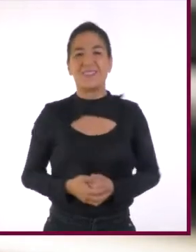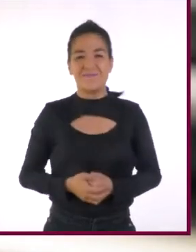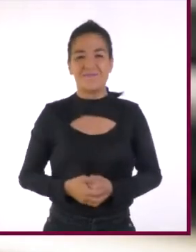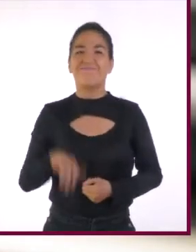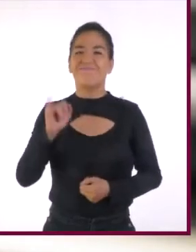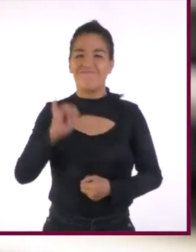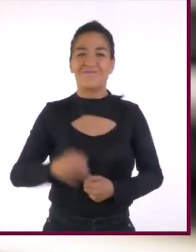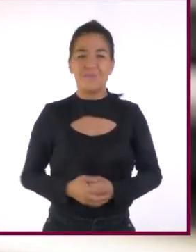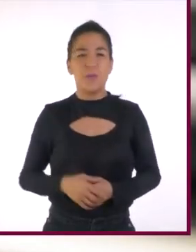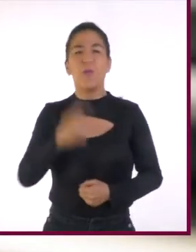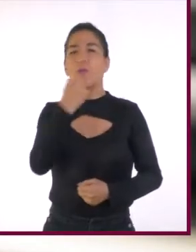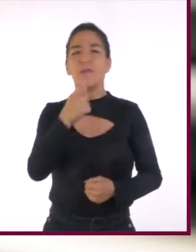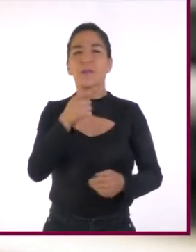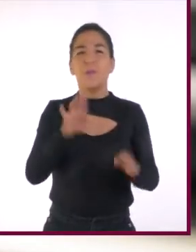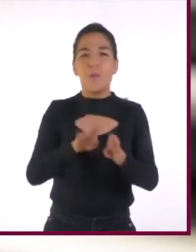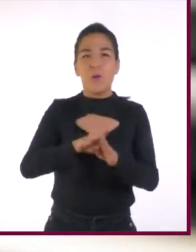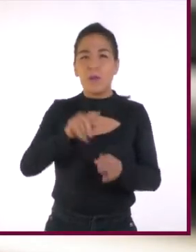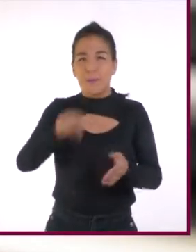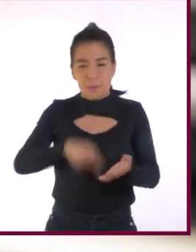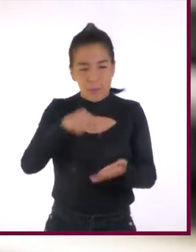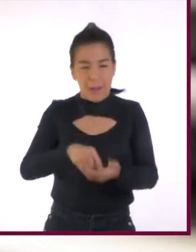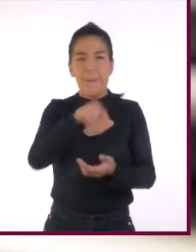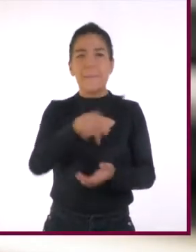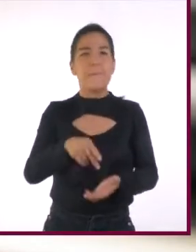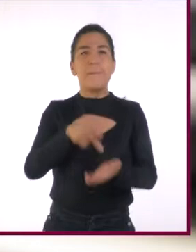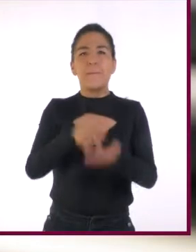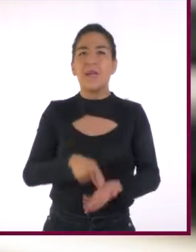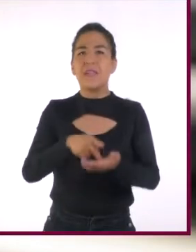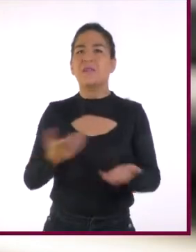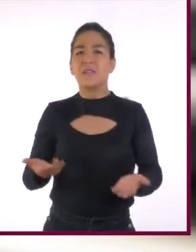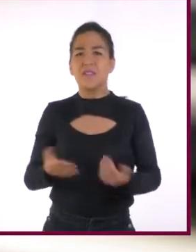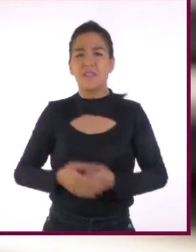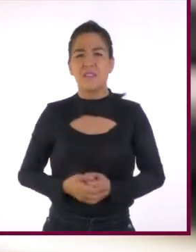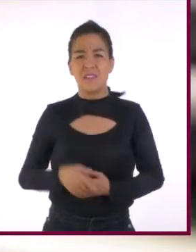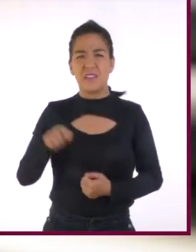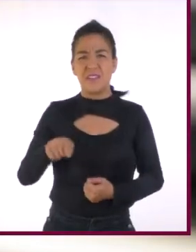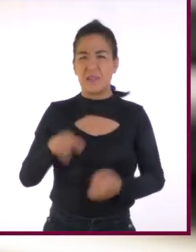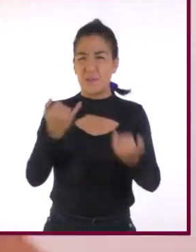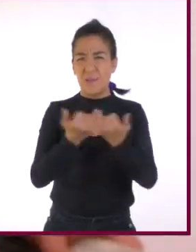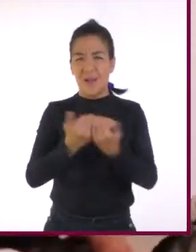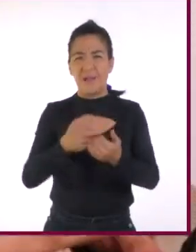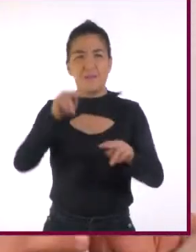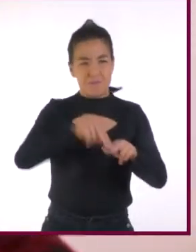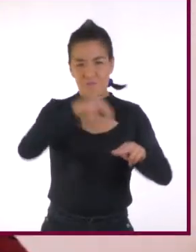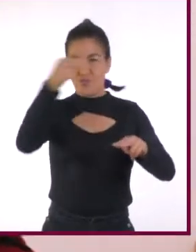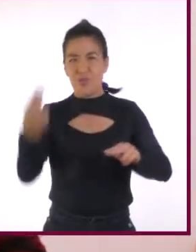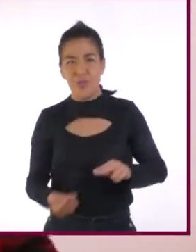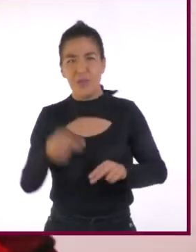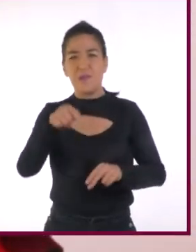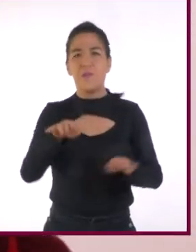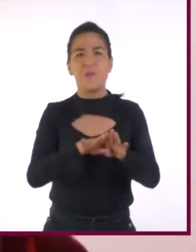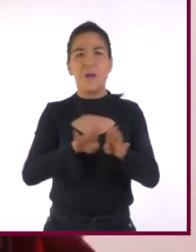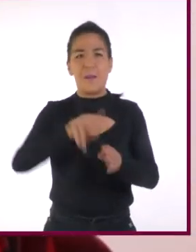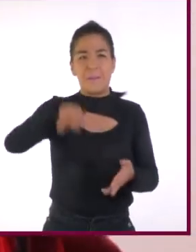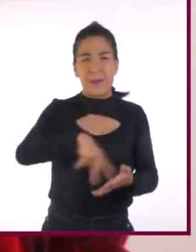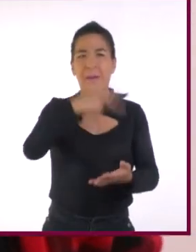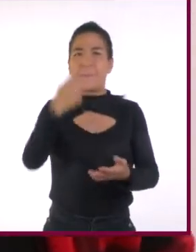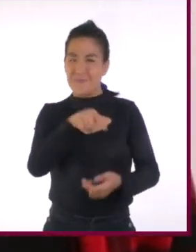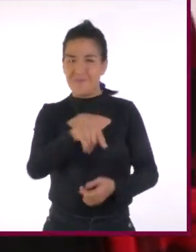limpiada. ¿No? Solo tenemos que calcular el centro de masa. ¿Centro de masa? ¿Cómo hacen los gimnastas y los